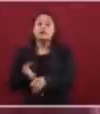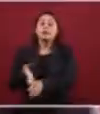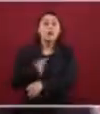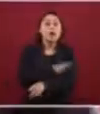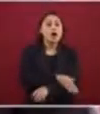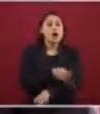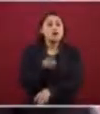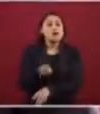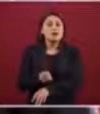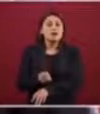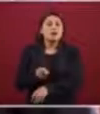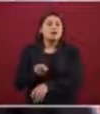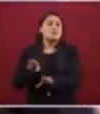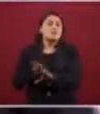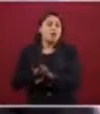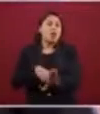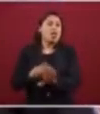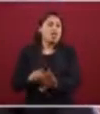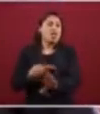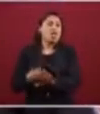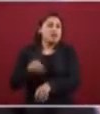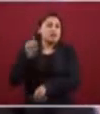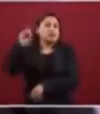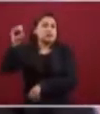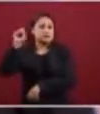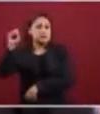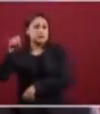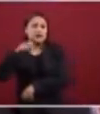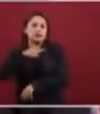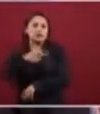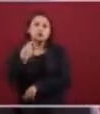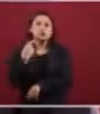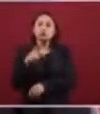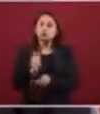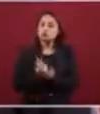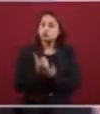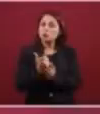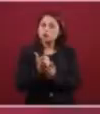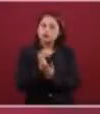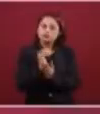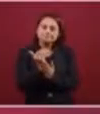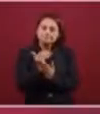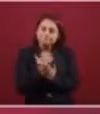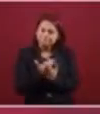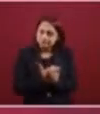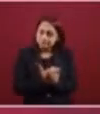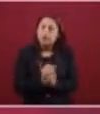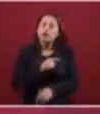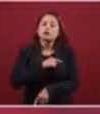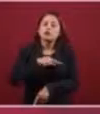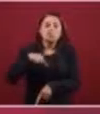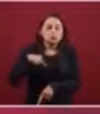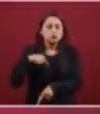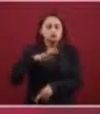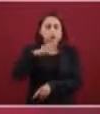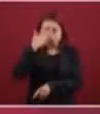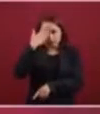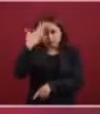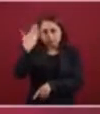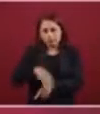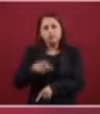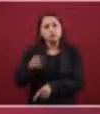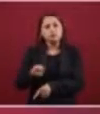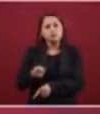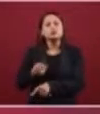sus salarios se quedaron muy abajo y estamos luchando porque esos salarios cambien. Y para ello necesitamos presentar